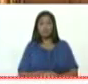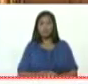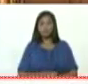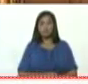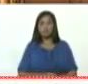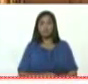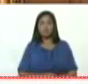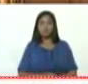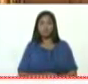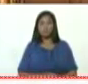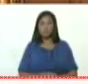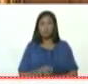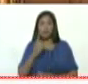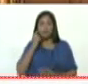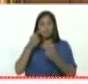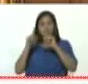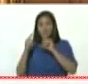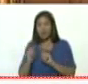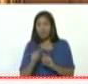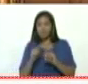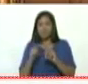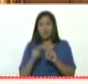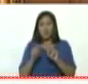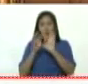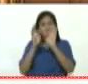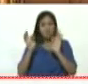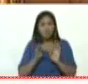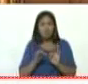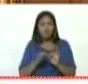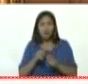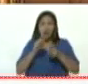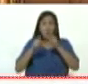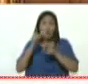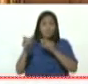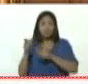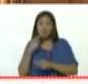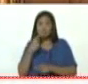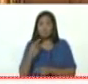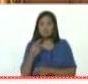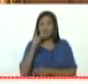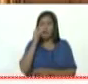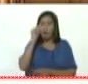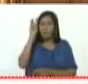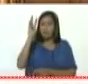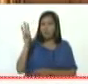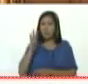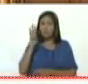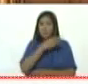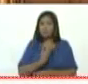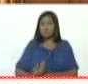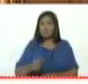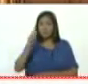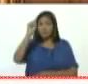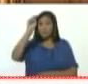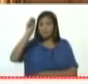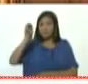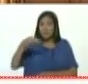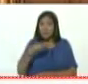¿Qué papel farandulero? Hay gente que criticaba a Winston por farandulero. Pero es que le toca así.